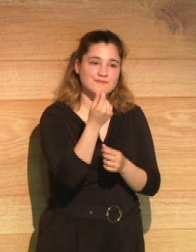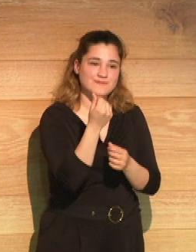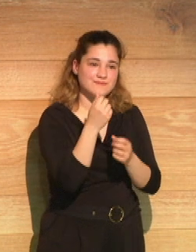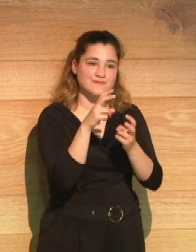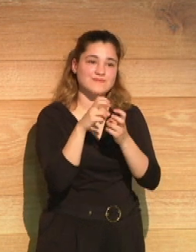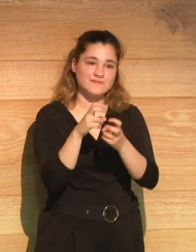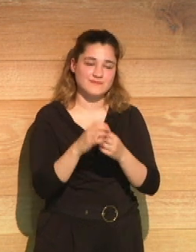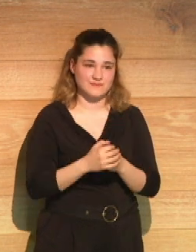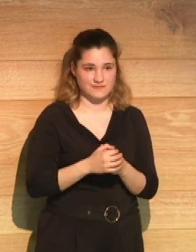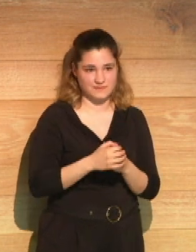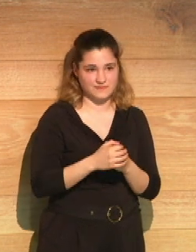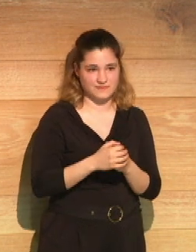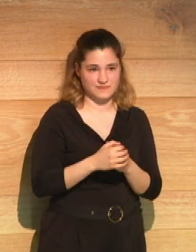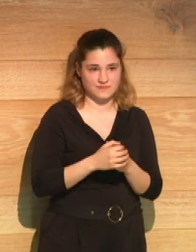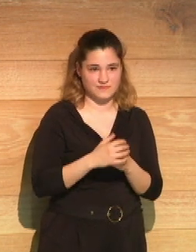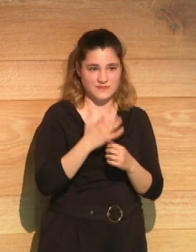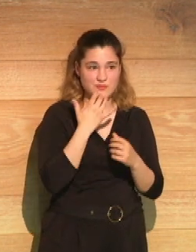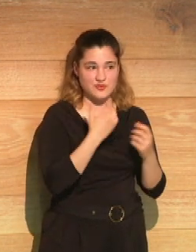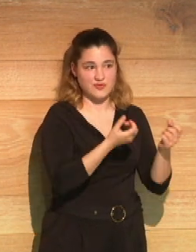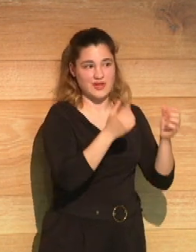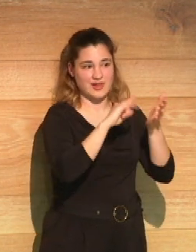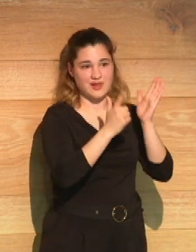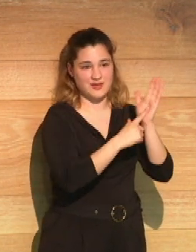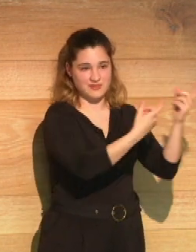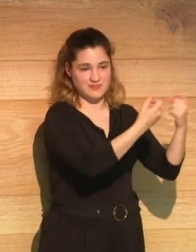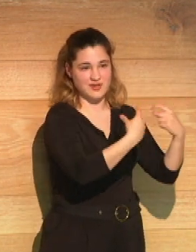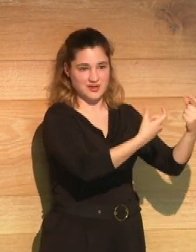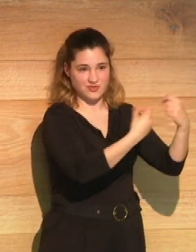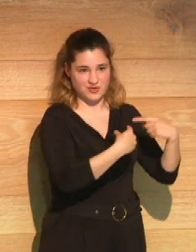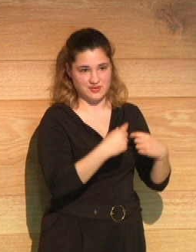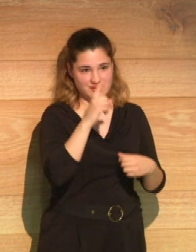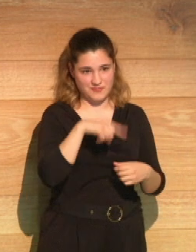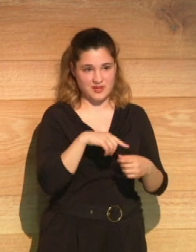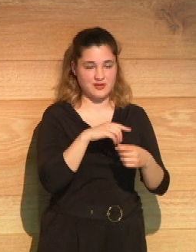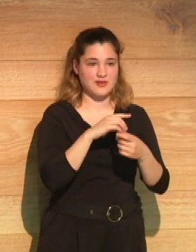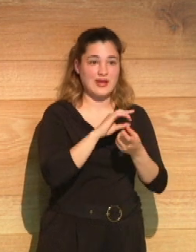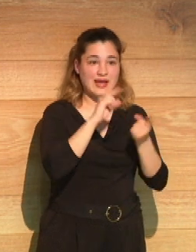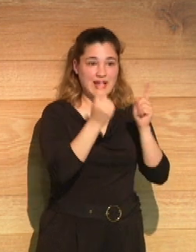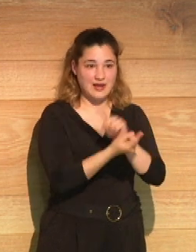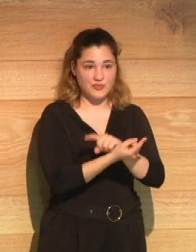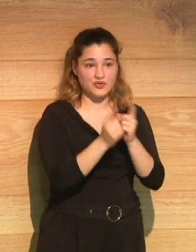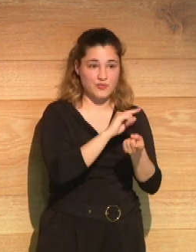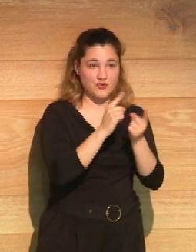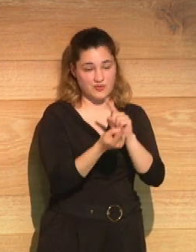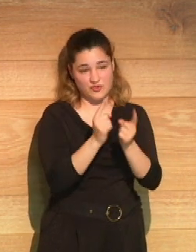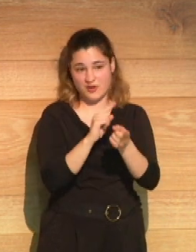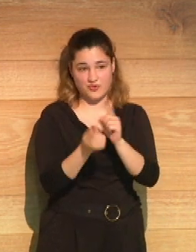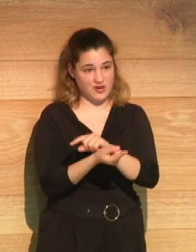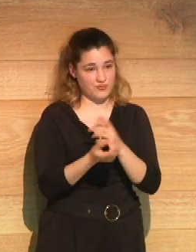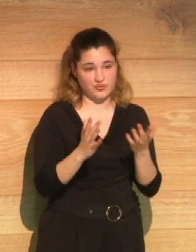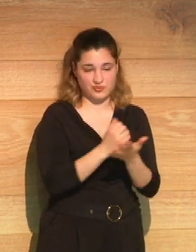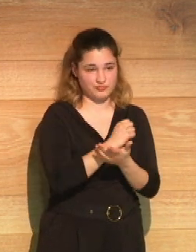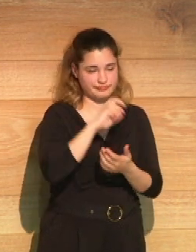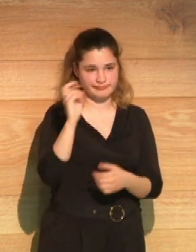con leyes migratorias, los cambios en todas estas contribuciones caritativas,